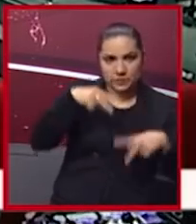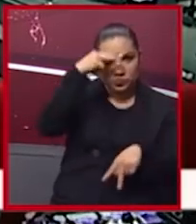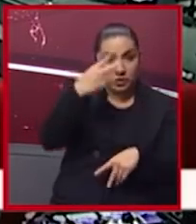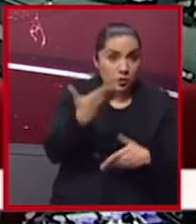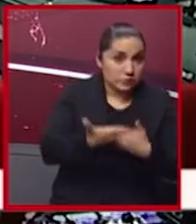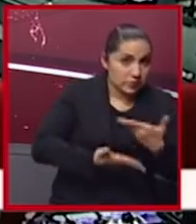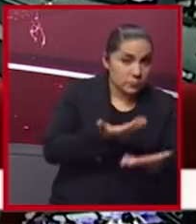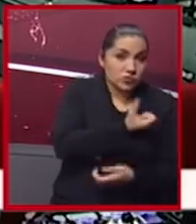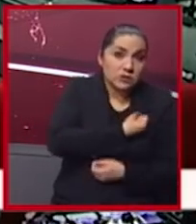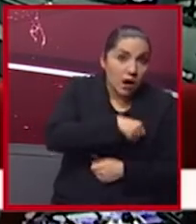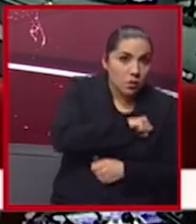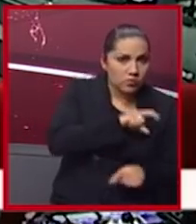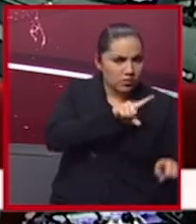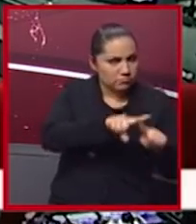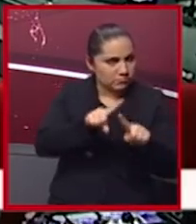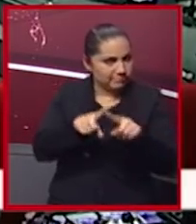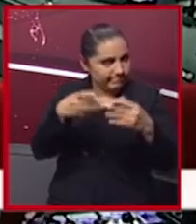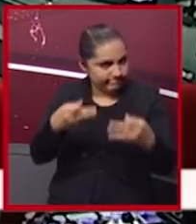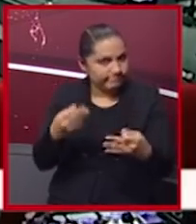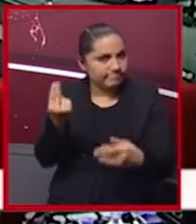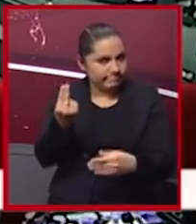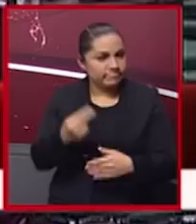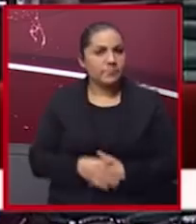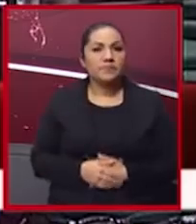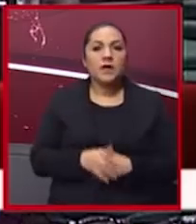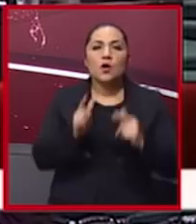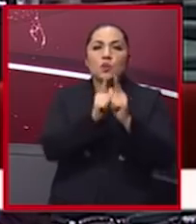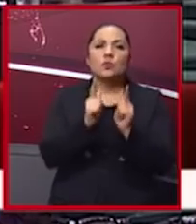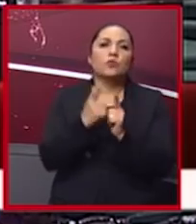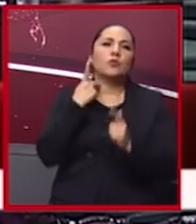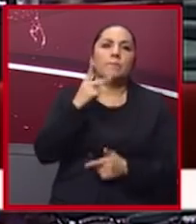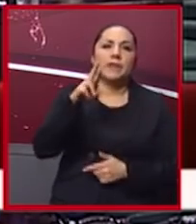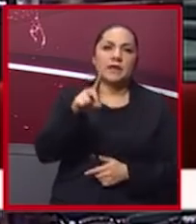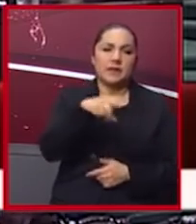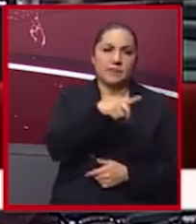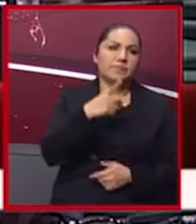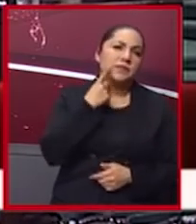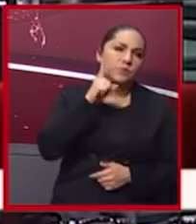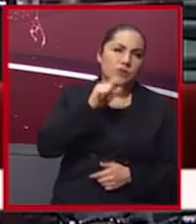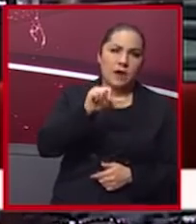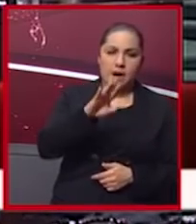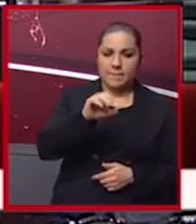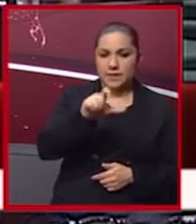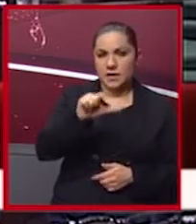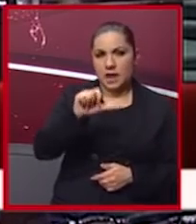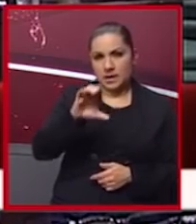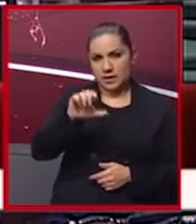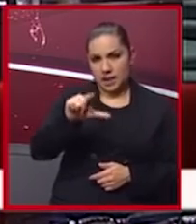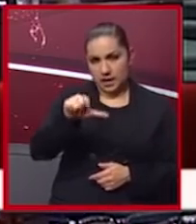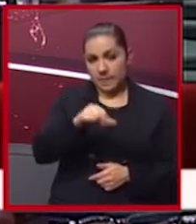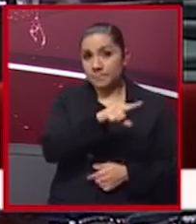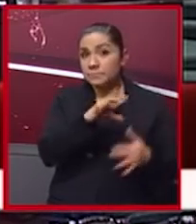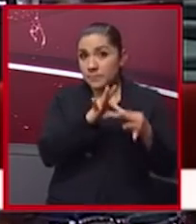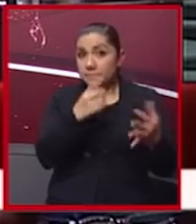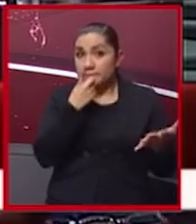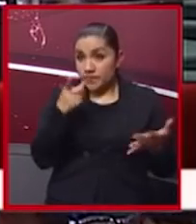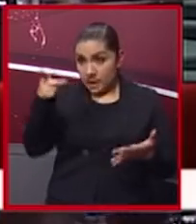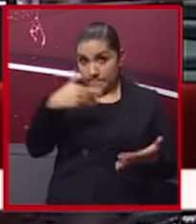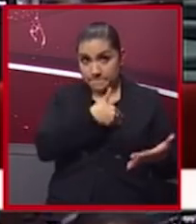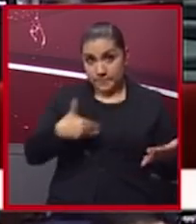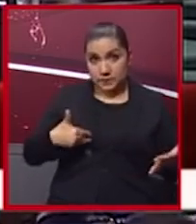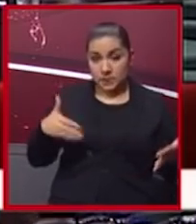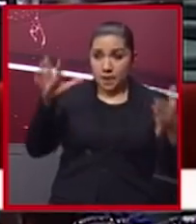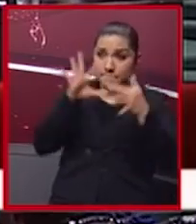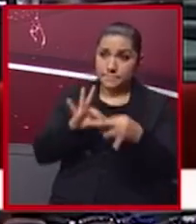Bueno, la diputada del PRD, Abril Alcalá Padilla, señaló que el proyecto de presupuesto no es congruente con el mensaje del